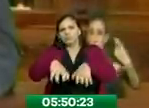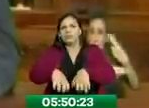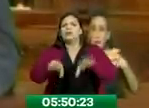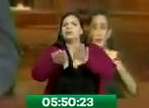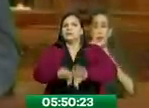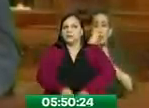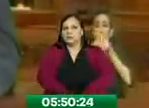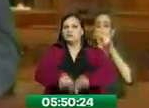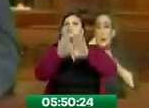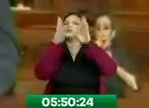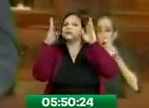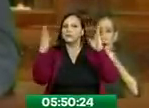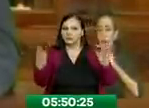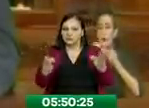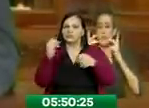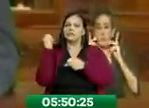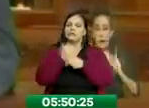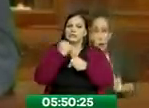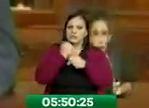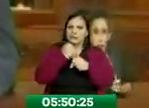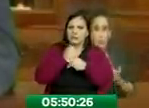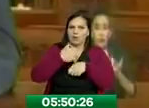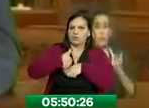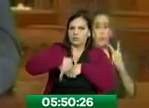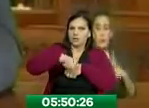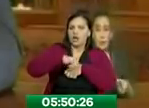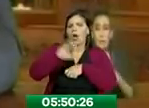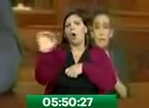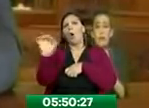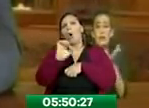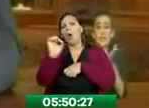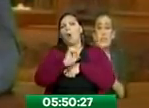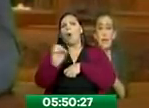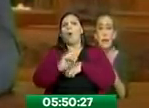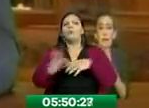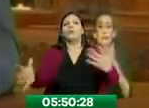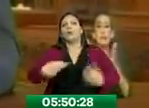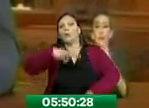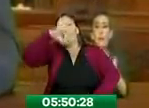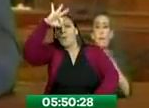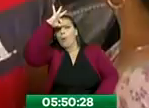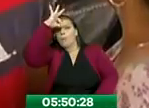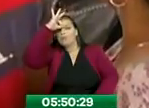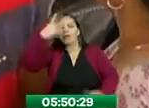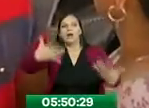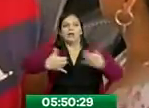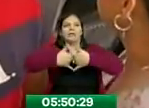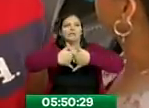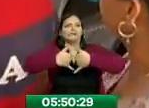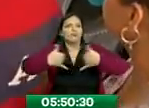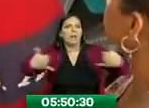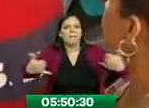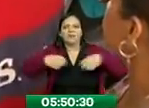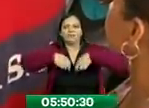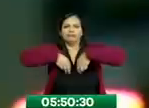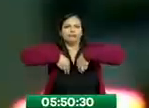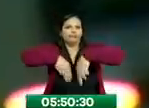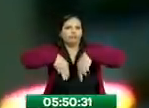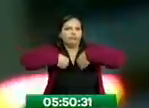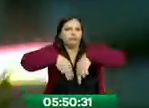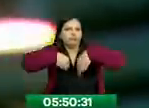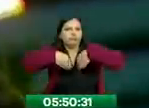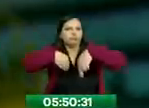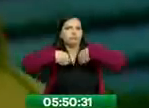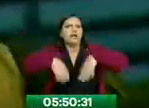de alimentación, la salud, las encargadas de los servicios básicos y toda la cadena de exportaciones. Por lo que manifestó que las tiendas de